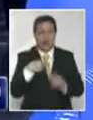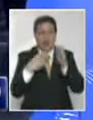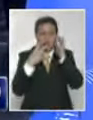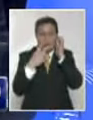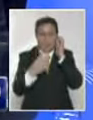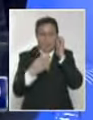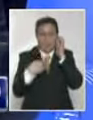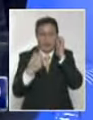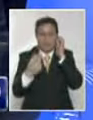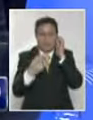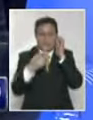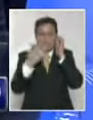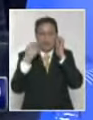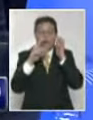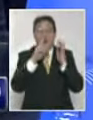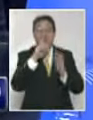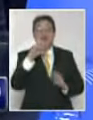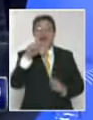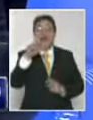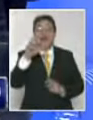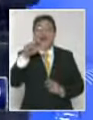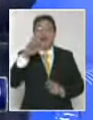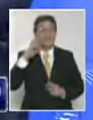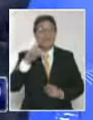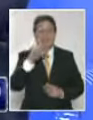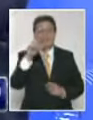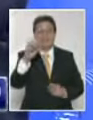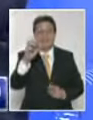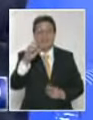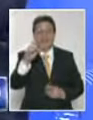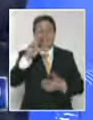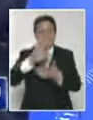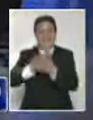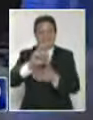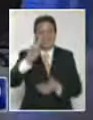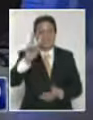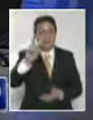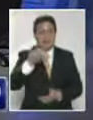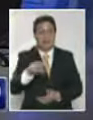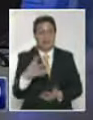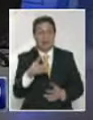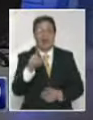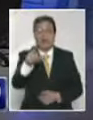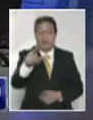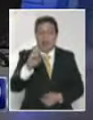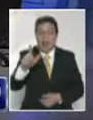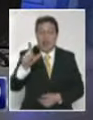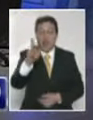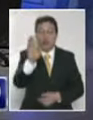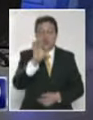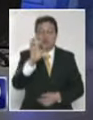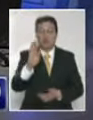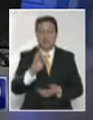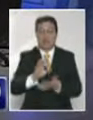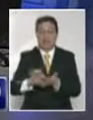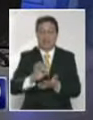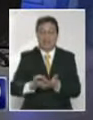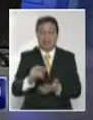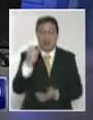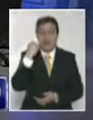en Tolerancia Cero, lo voy a decir, y realmente él decía, bueno, ¿no? Él era el subsecretario interior cuando mataron al Pepe